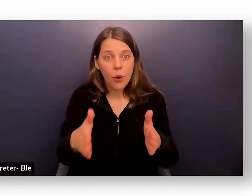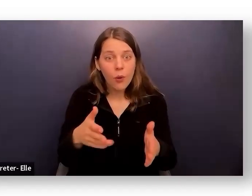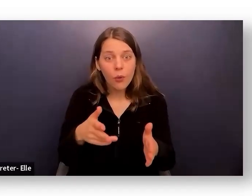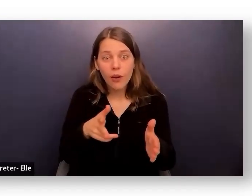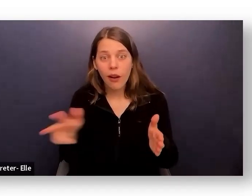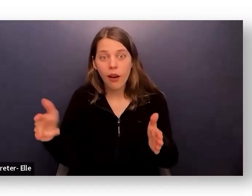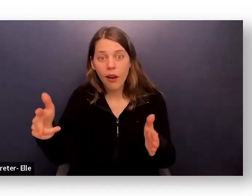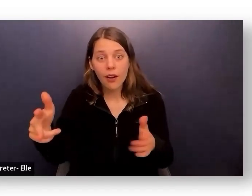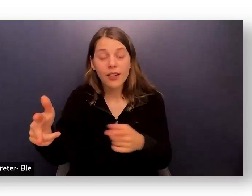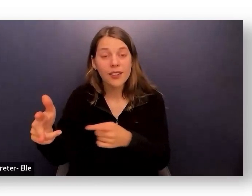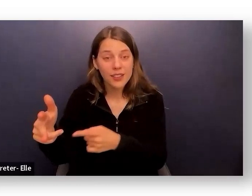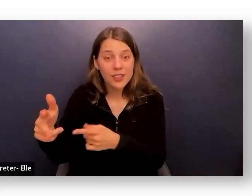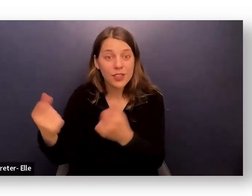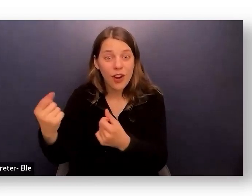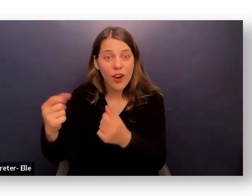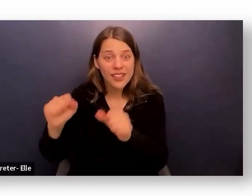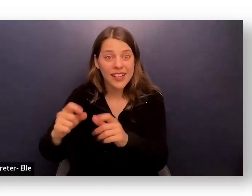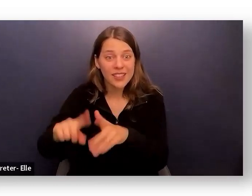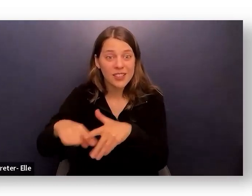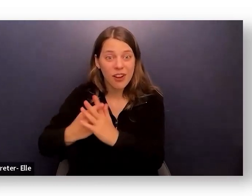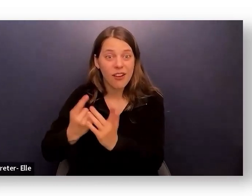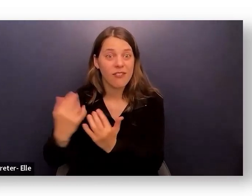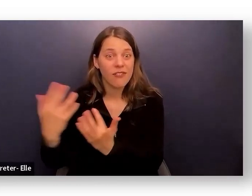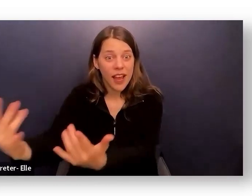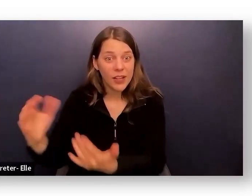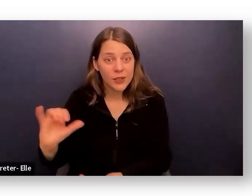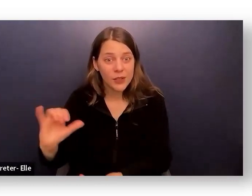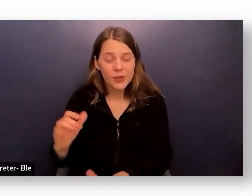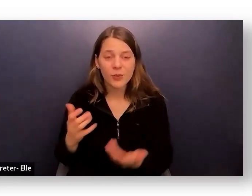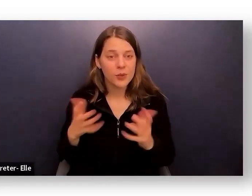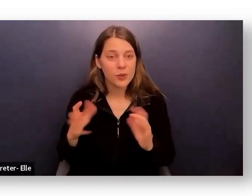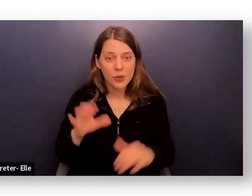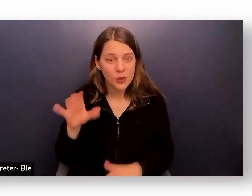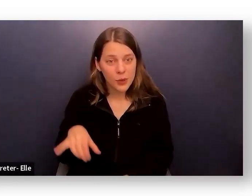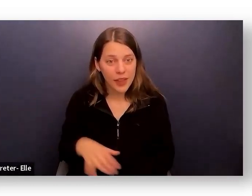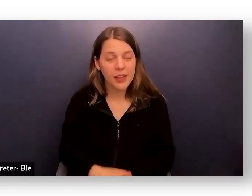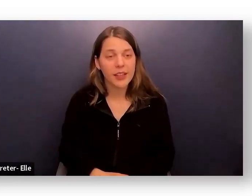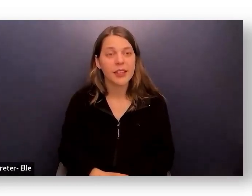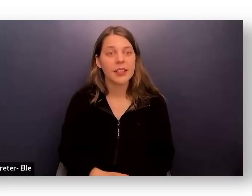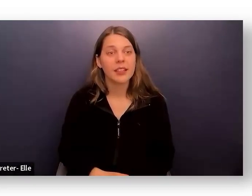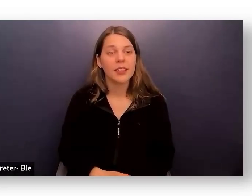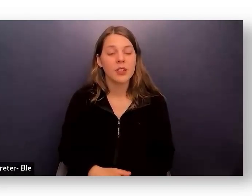manejen en ciertas rutas. Y nosotros también